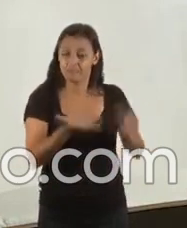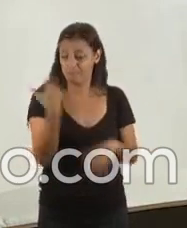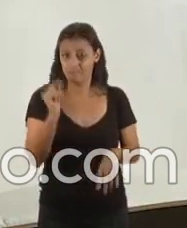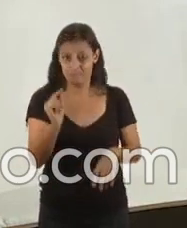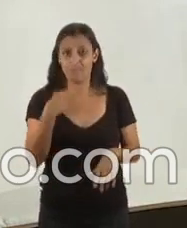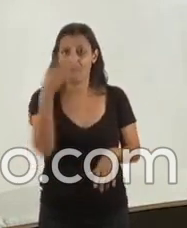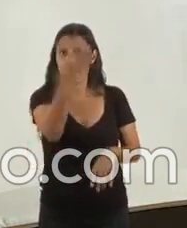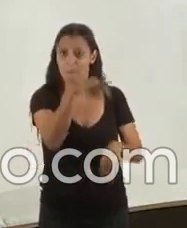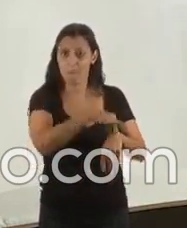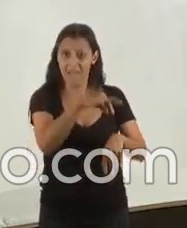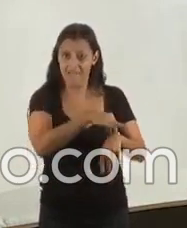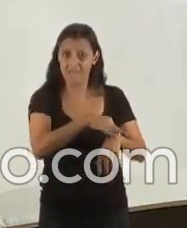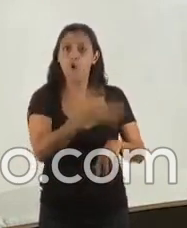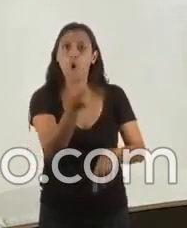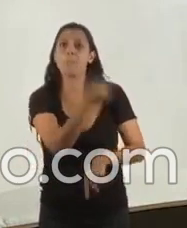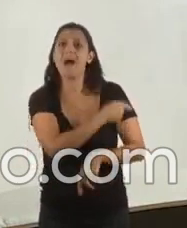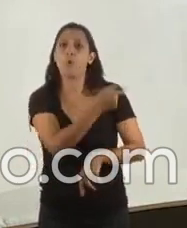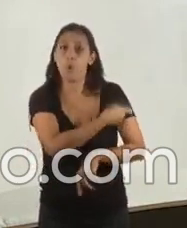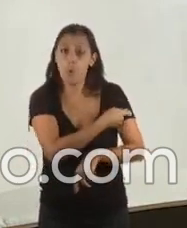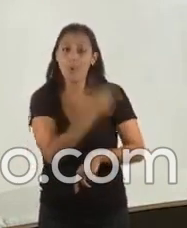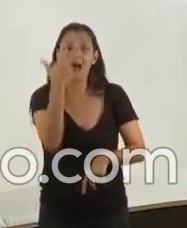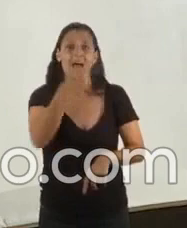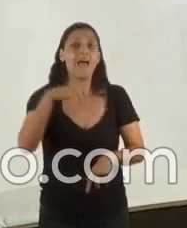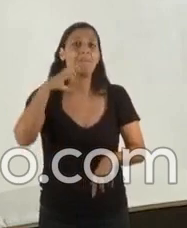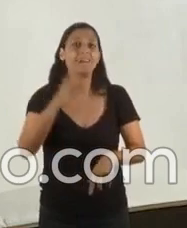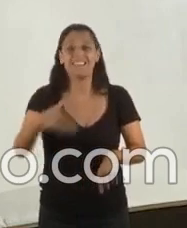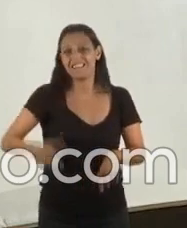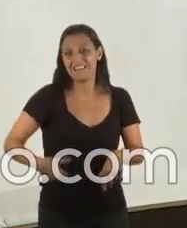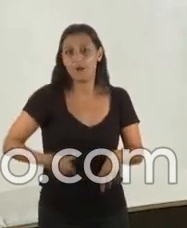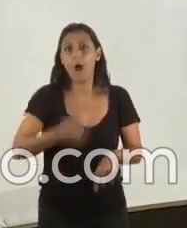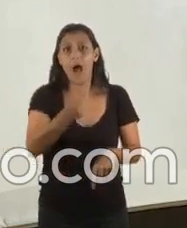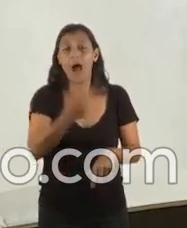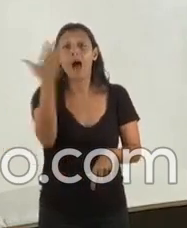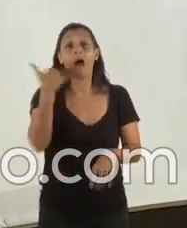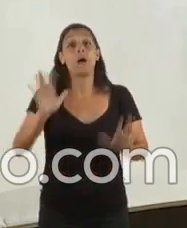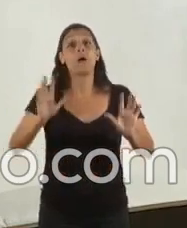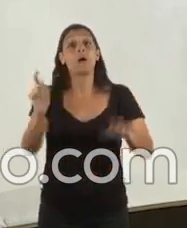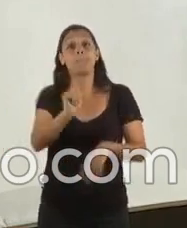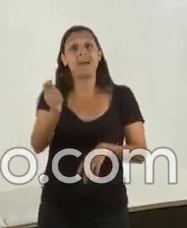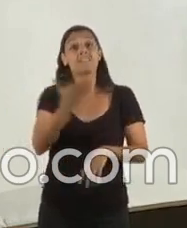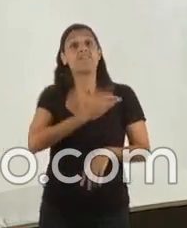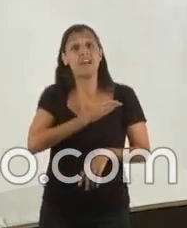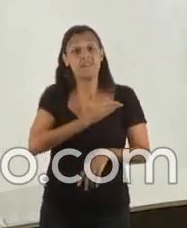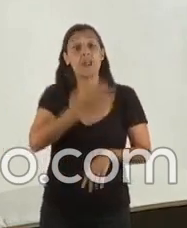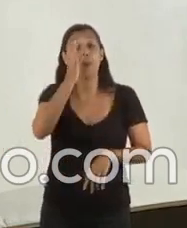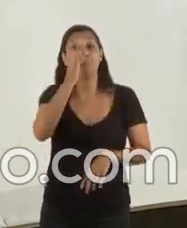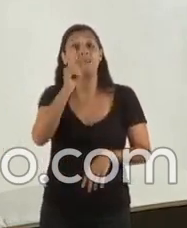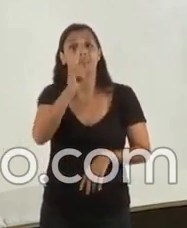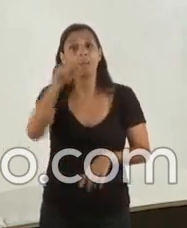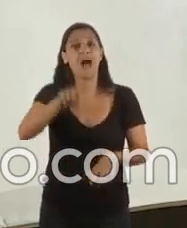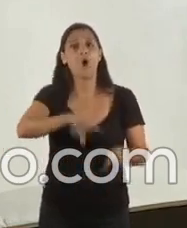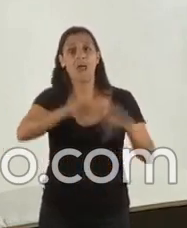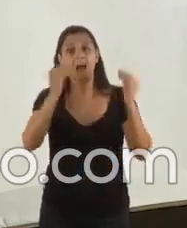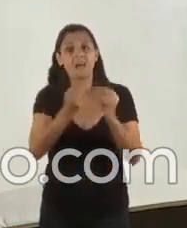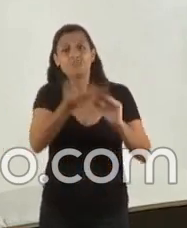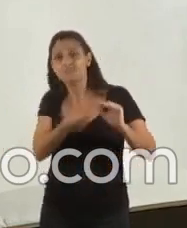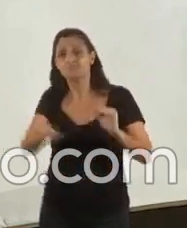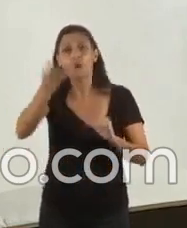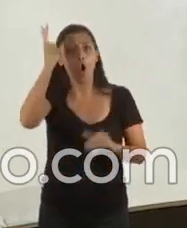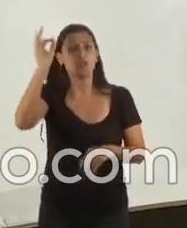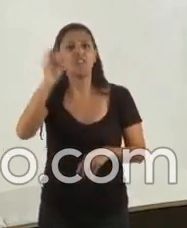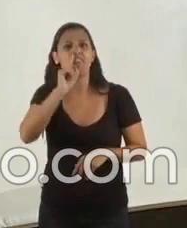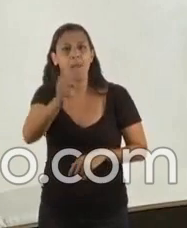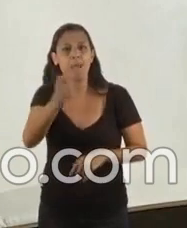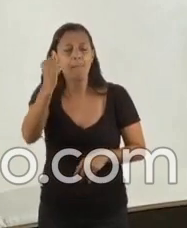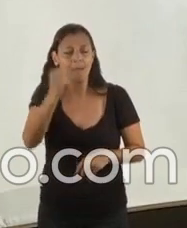médica una vacuna de hepatitis a pasó en el mes de febrero solamente de 20,000 a 80.000 pes y fue este ministro que dijo